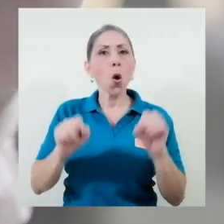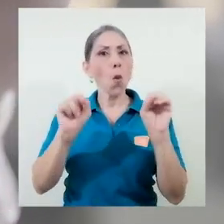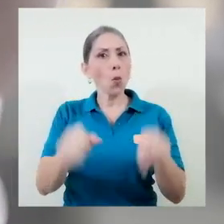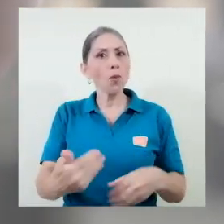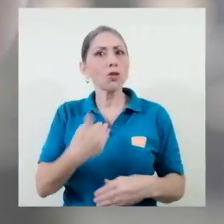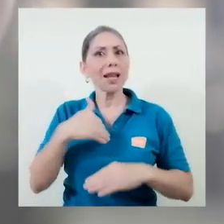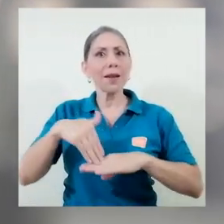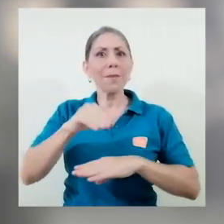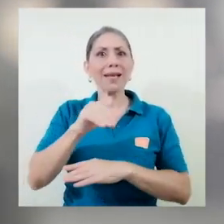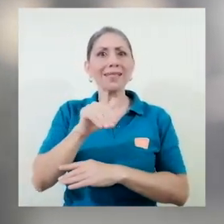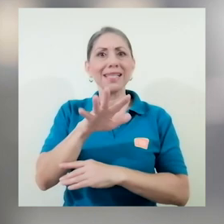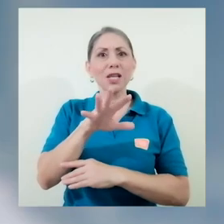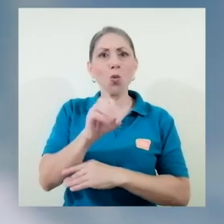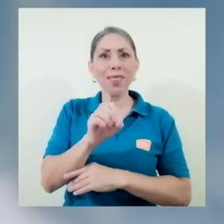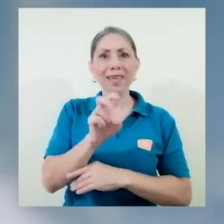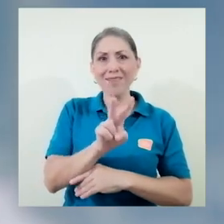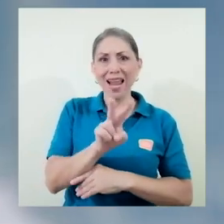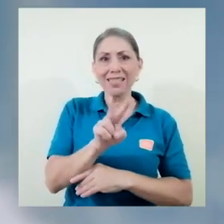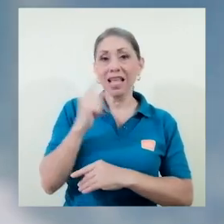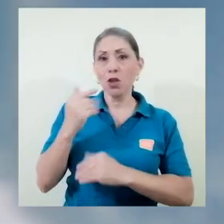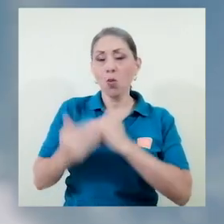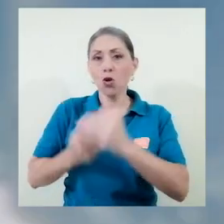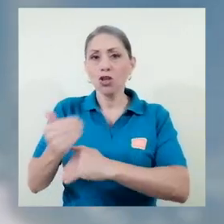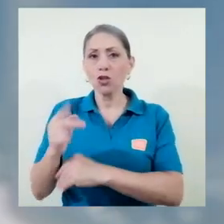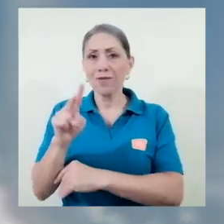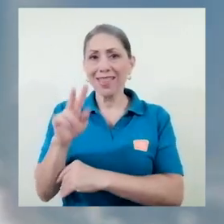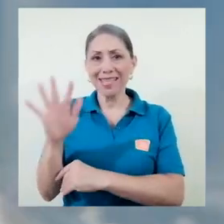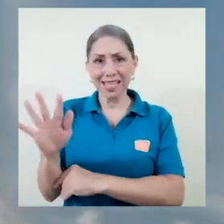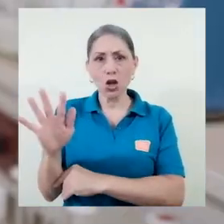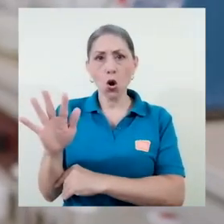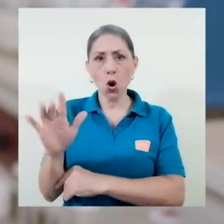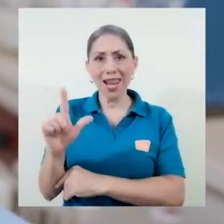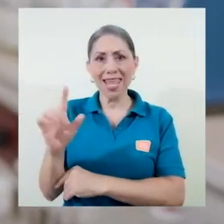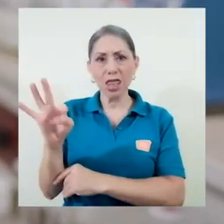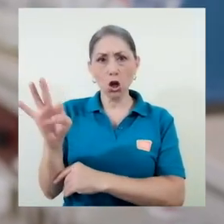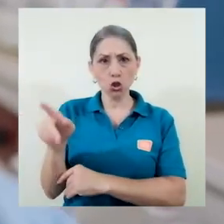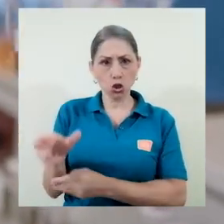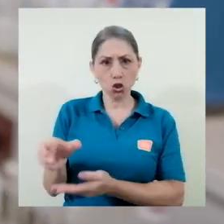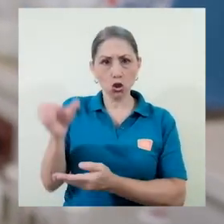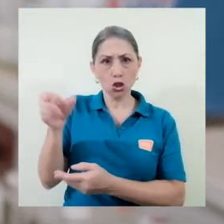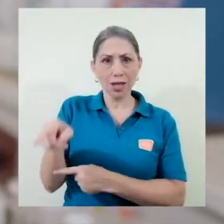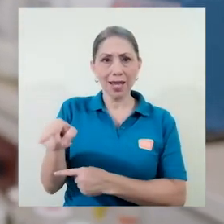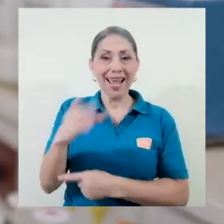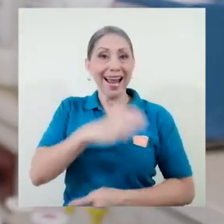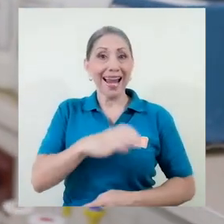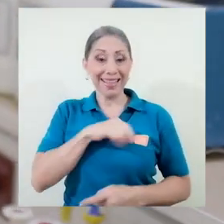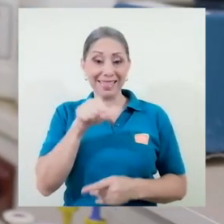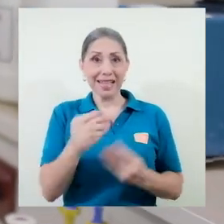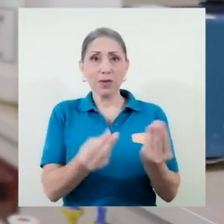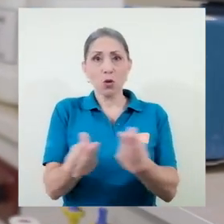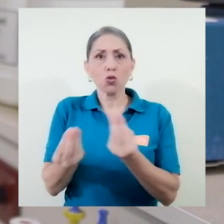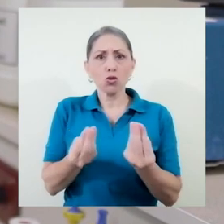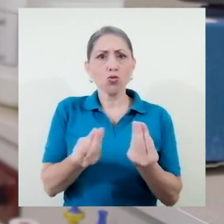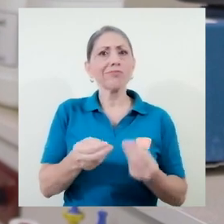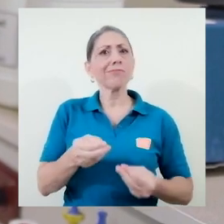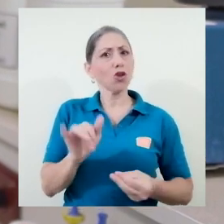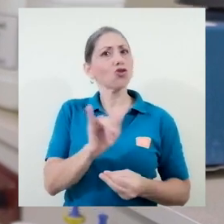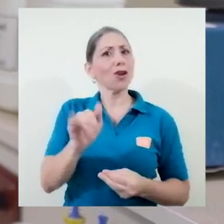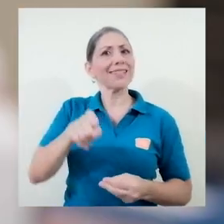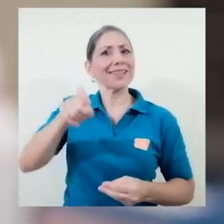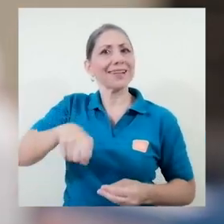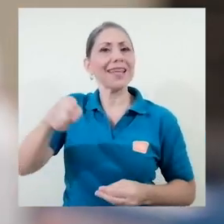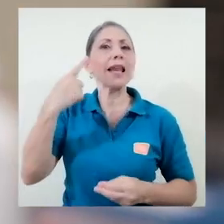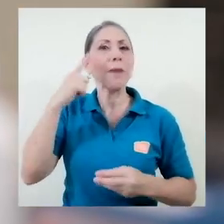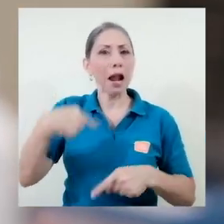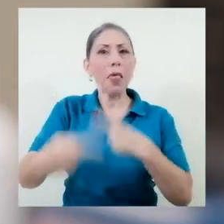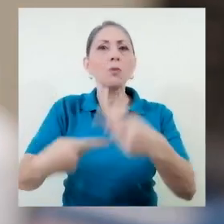Pudimos obtener más de 50 viales de un proceso de 25 litros y las características del producto son las que requiere para ser un producto